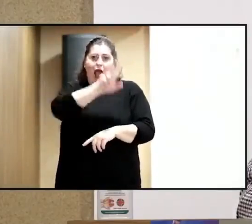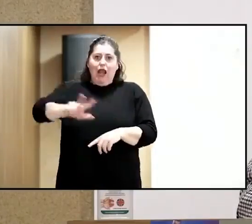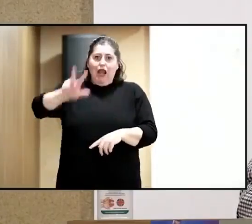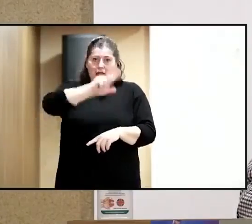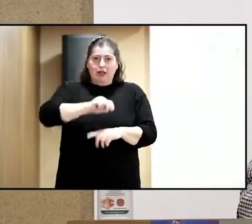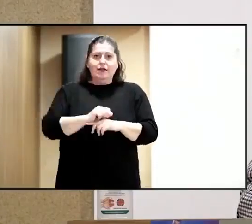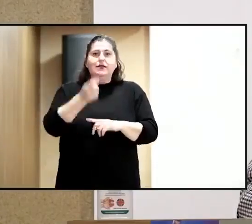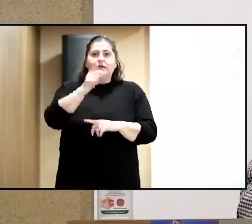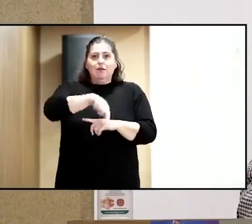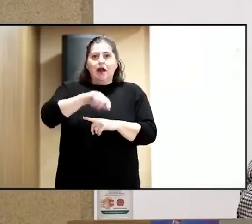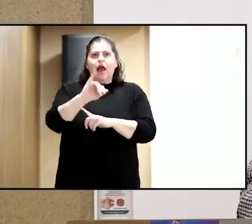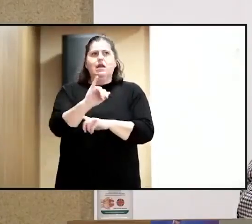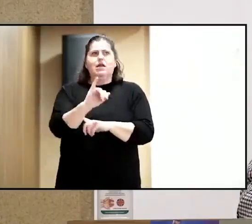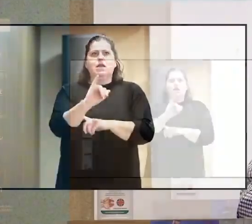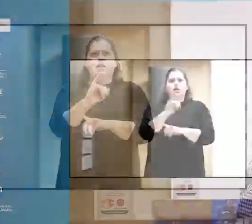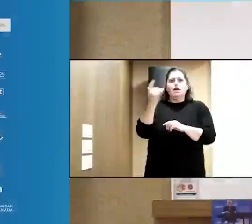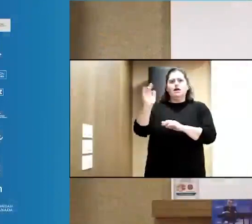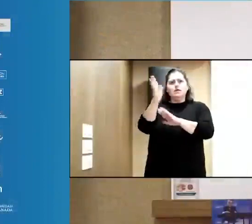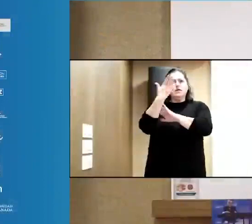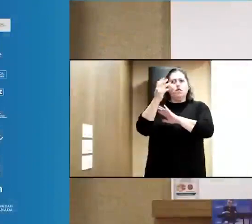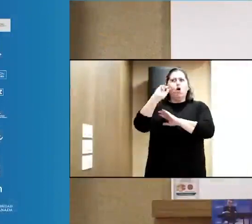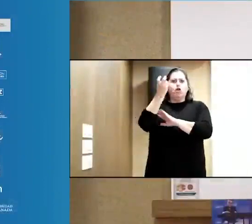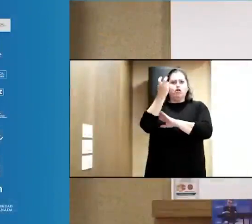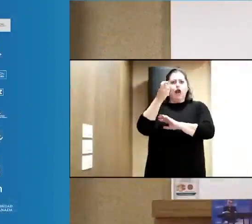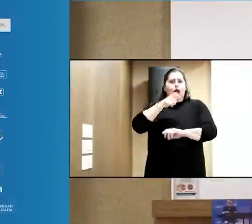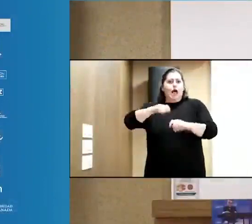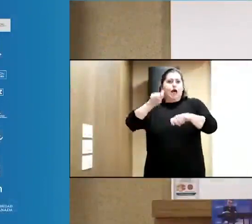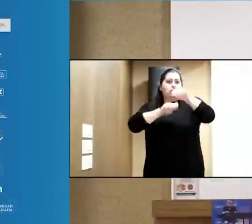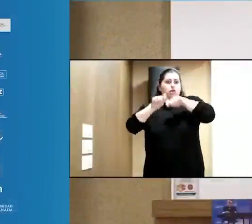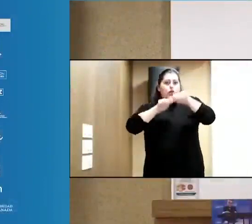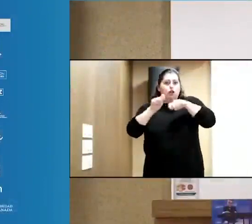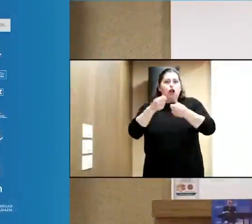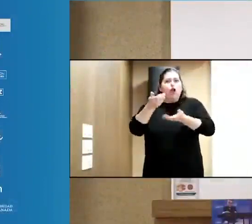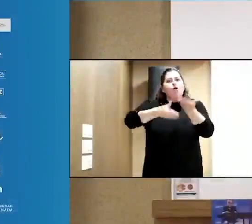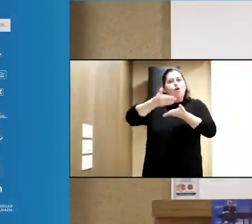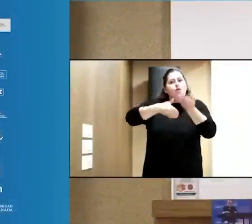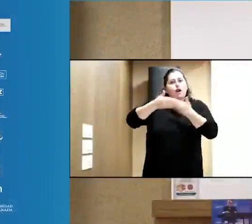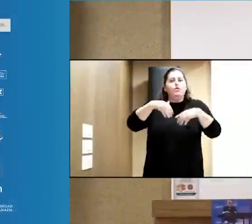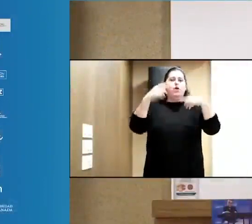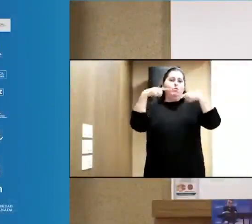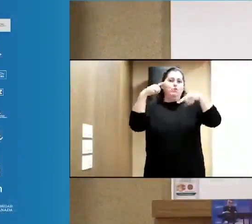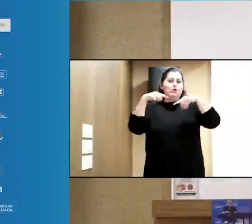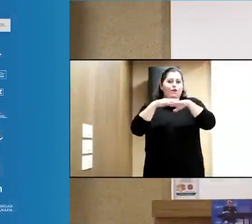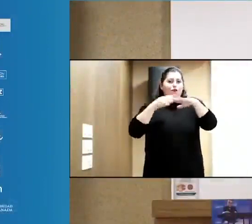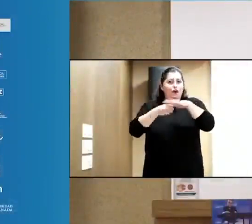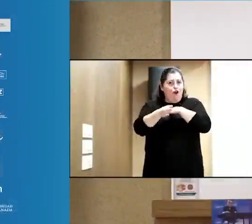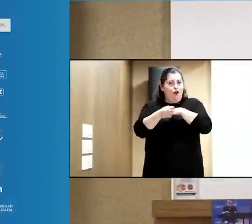de otras asociaciones que ya están colaborando con Music for All.